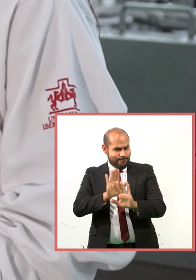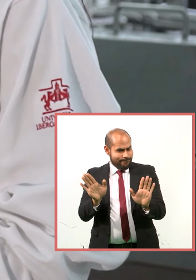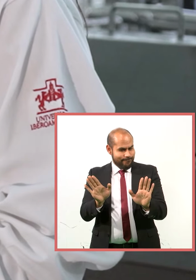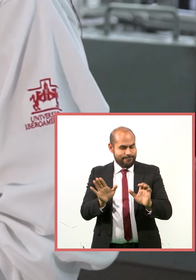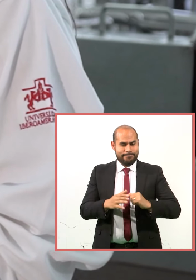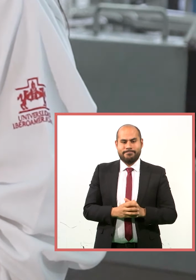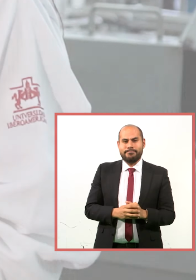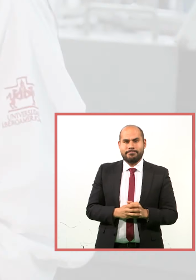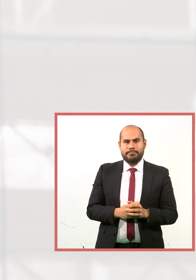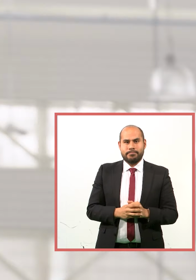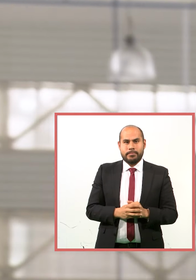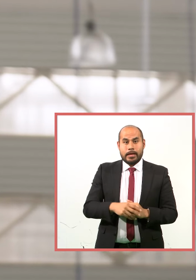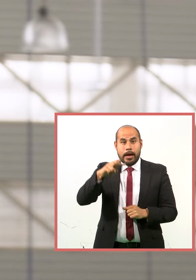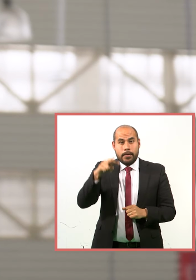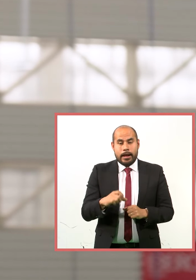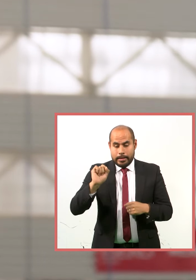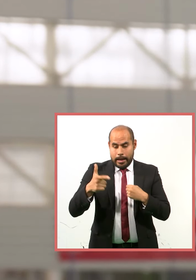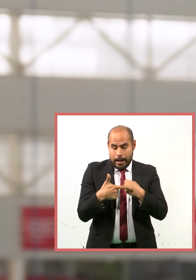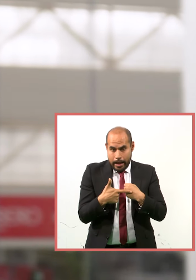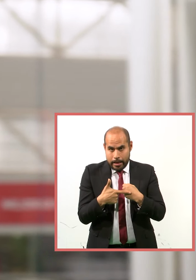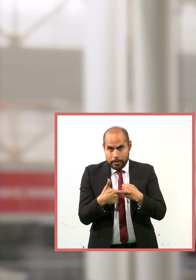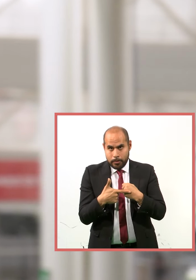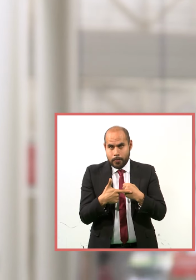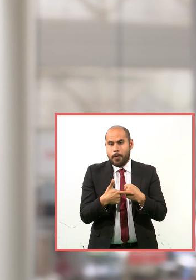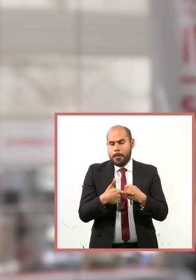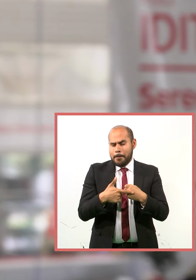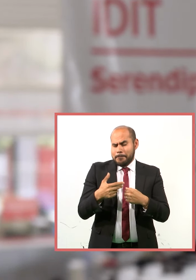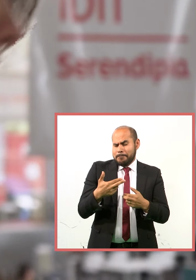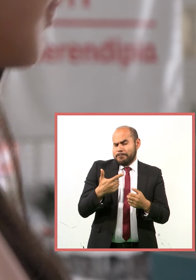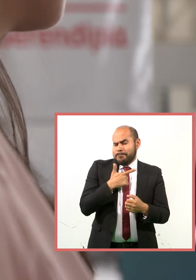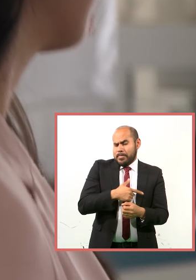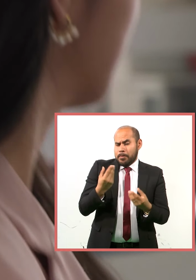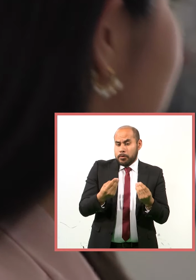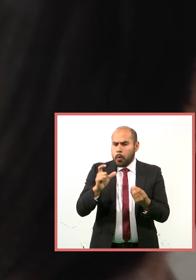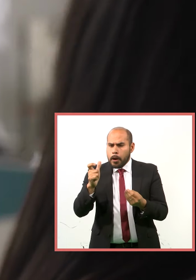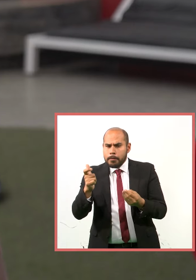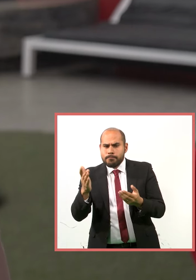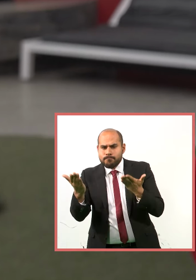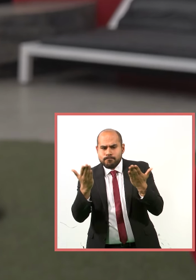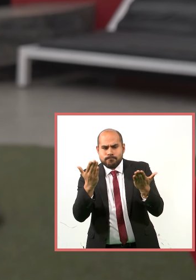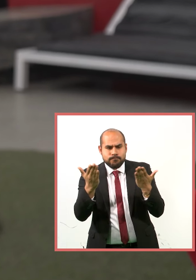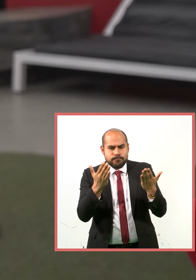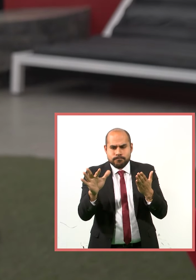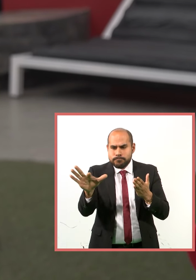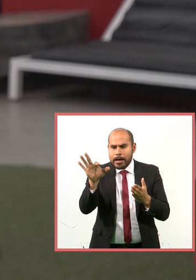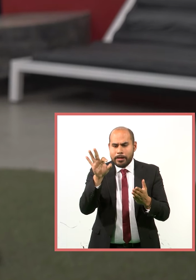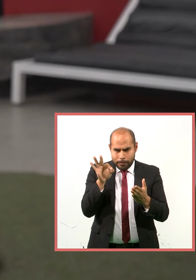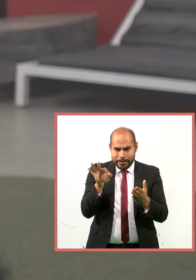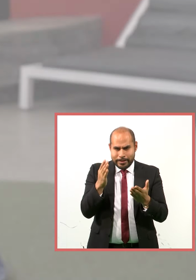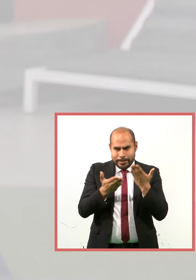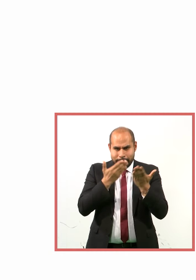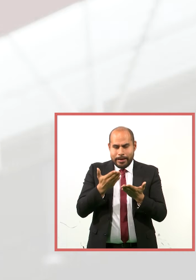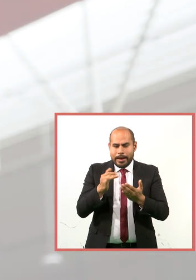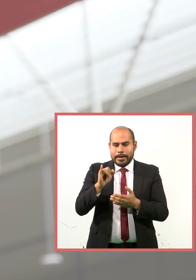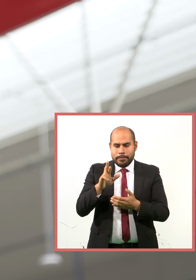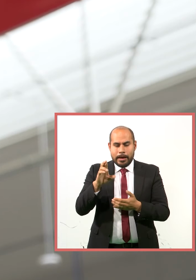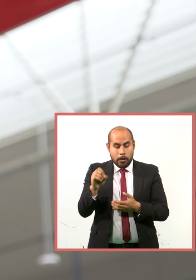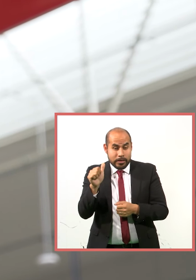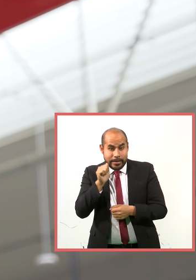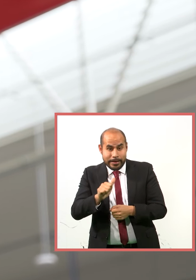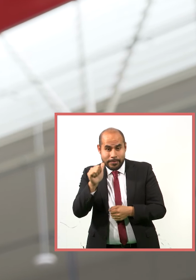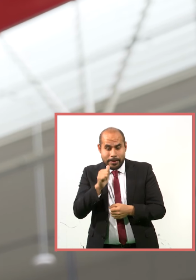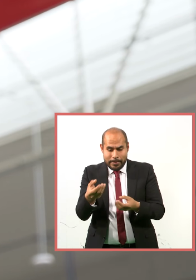palabras. La verdad, algo que me gustó muchísimo de la Ibero Puebla al comenzar mi elección de dónde iba a estudiar fue que la Ibero